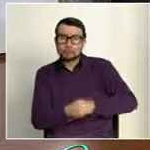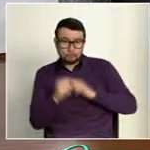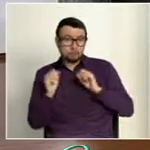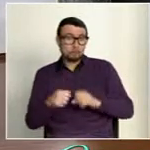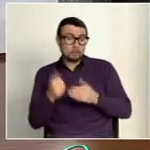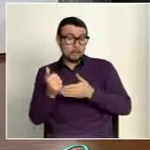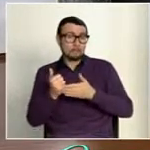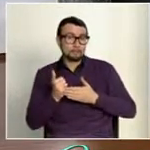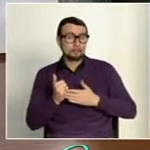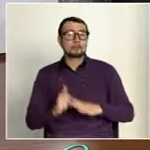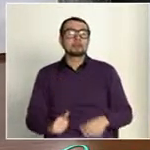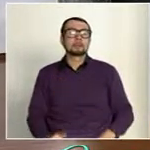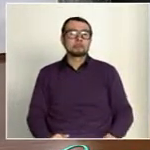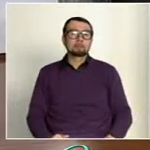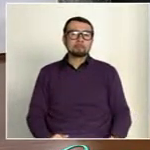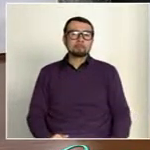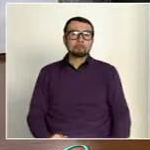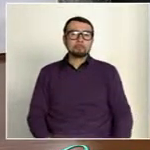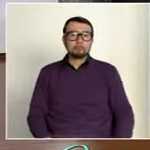de leche y producciones